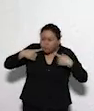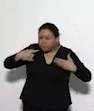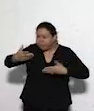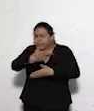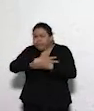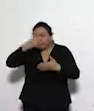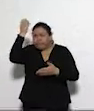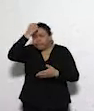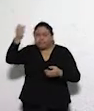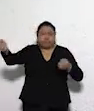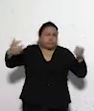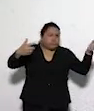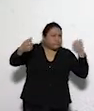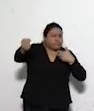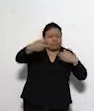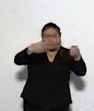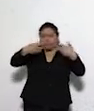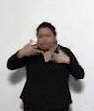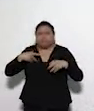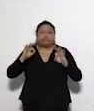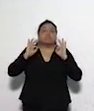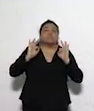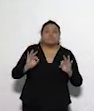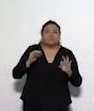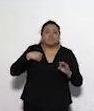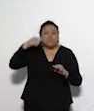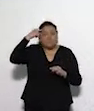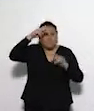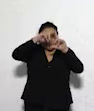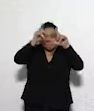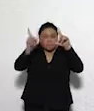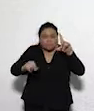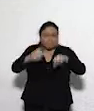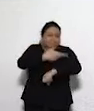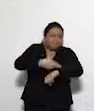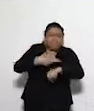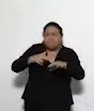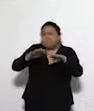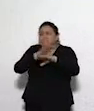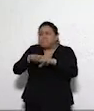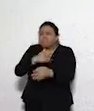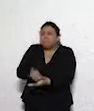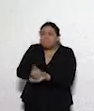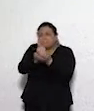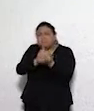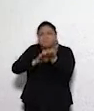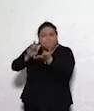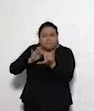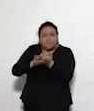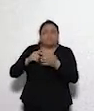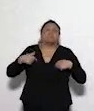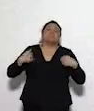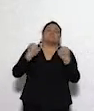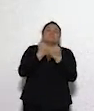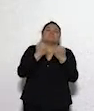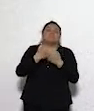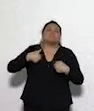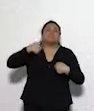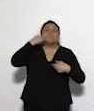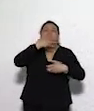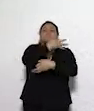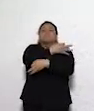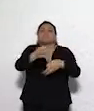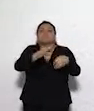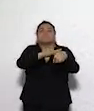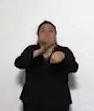abierto, imaginativo y libre para repensar a nuestro país. Y de igual manera, quiero hacer un llamado aquí a